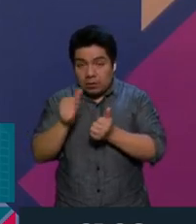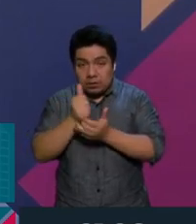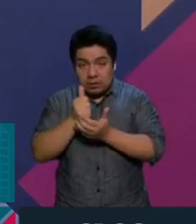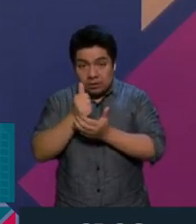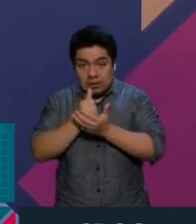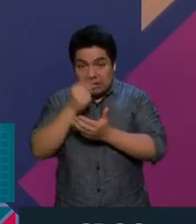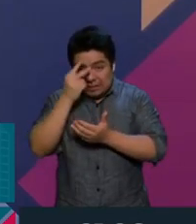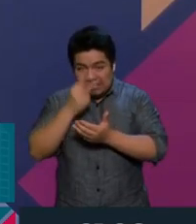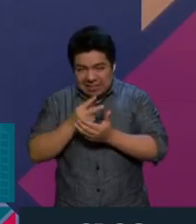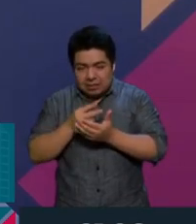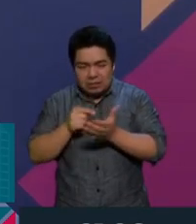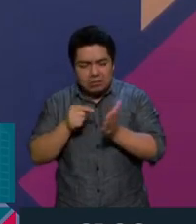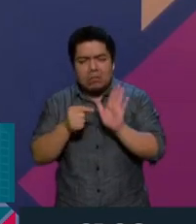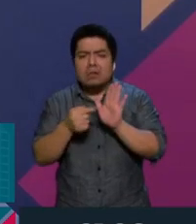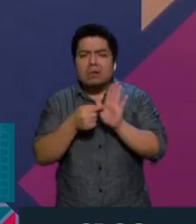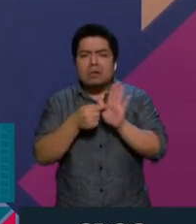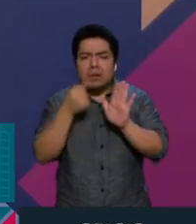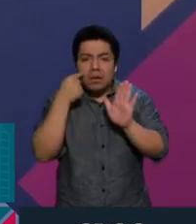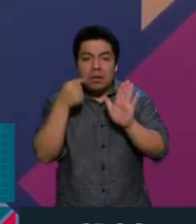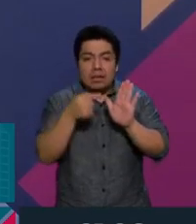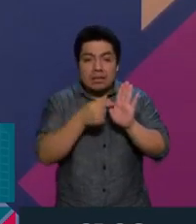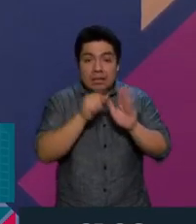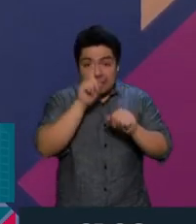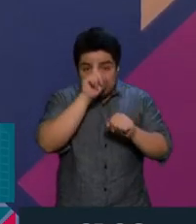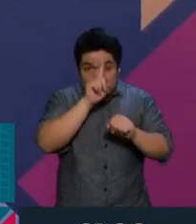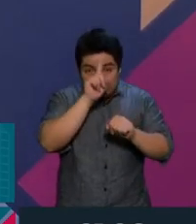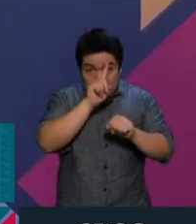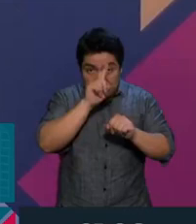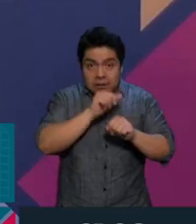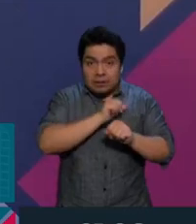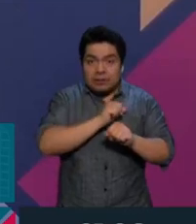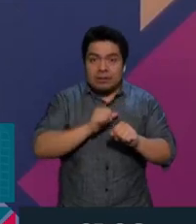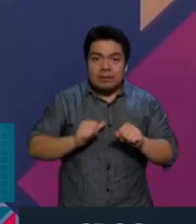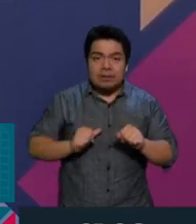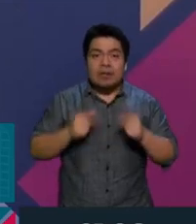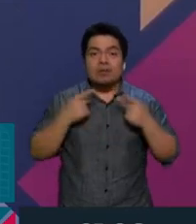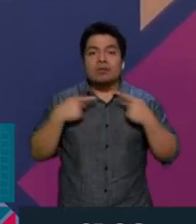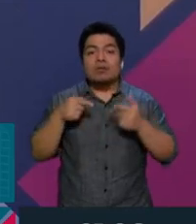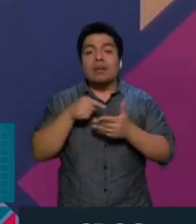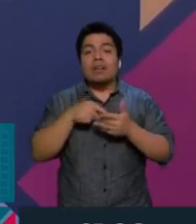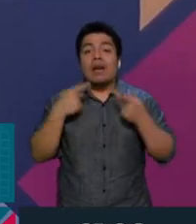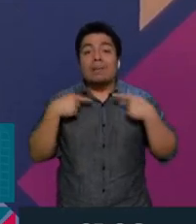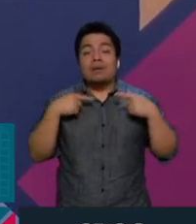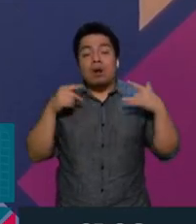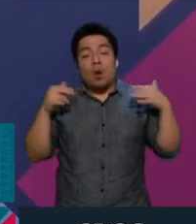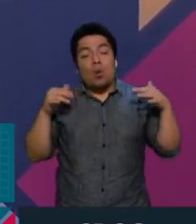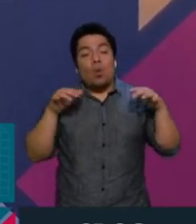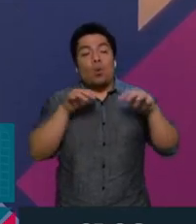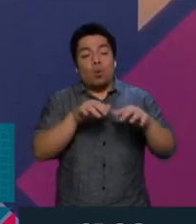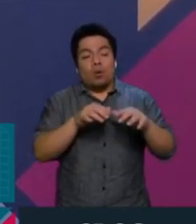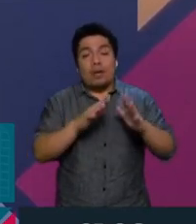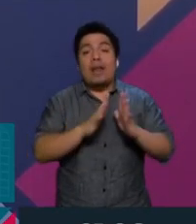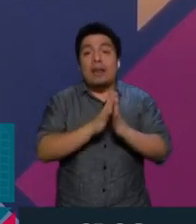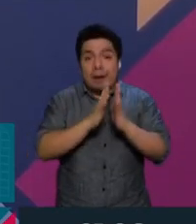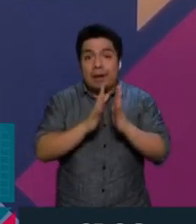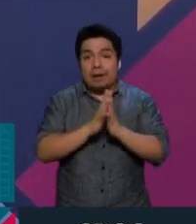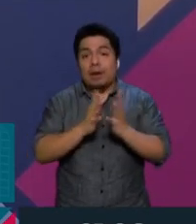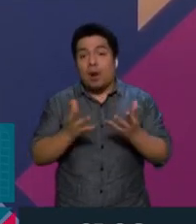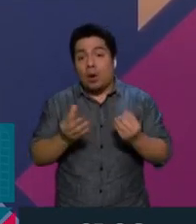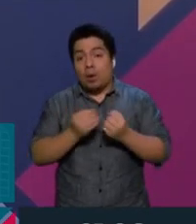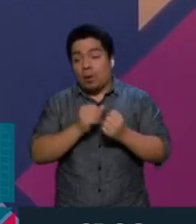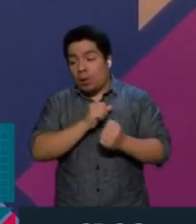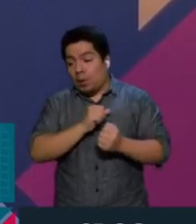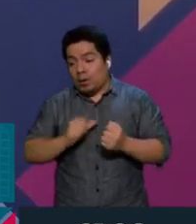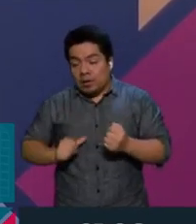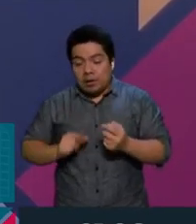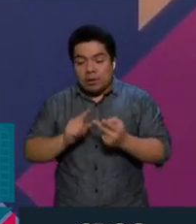México se establece el Consejo de las Alcaldías como un espacio democrático para que pueda haber diálogo con el alcalde, con las